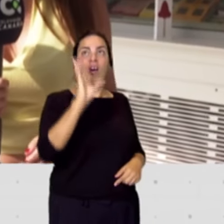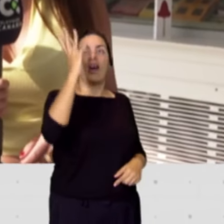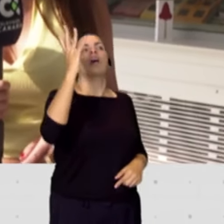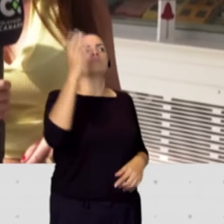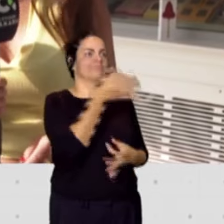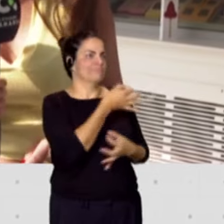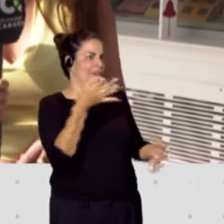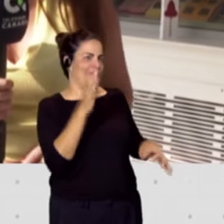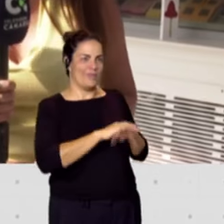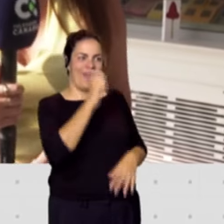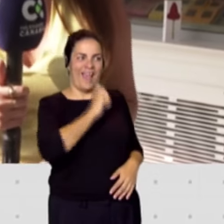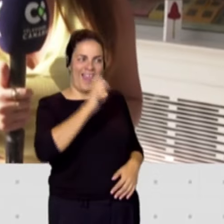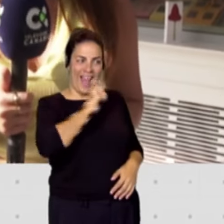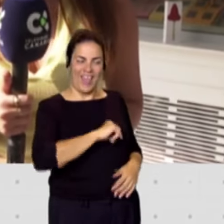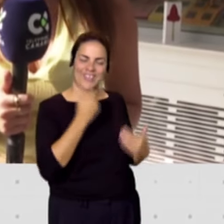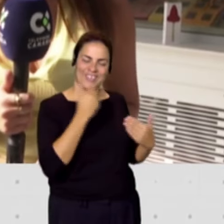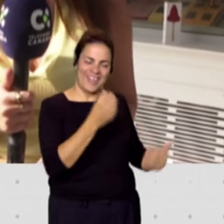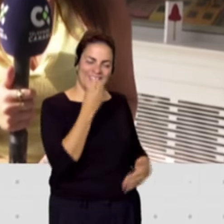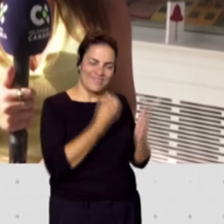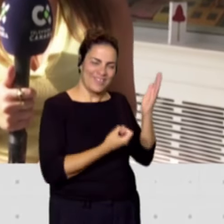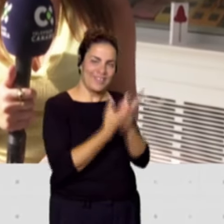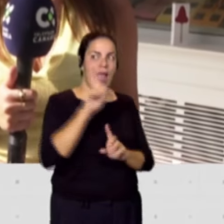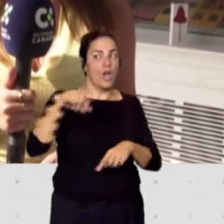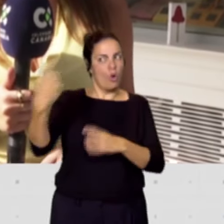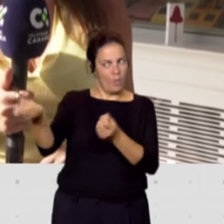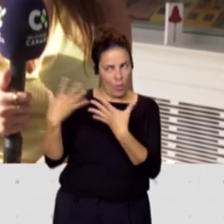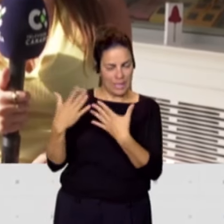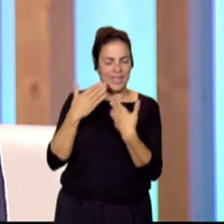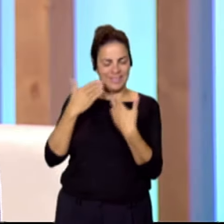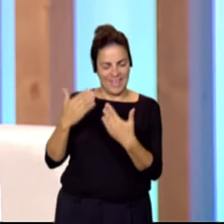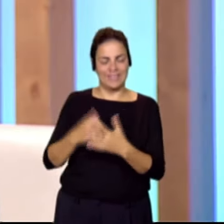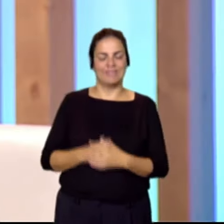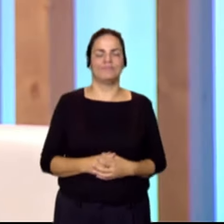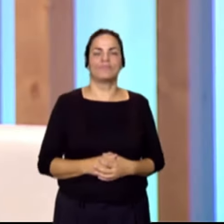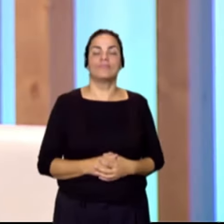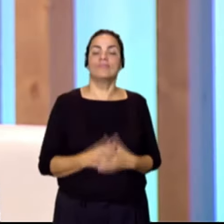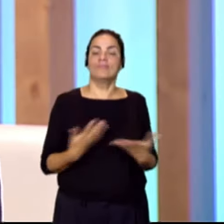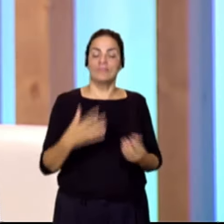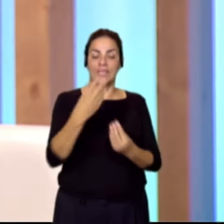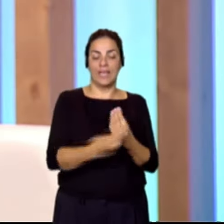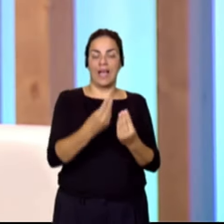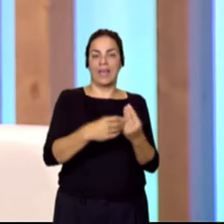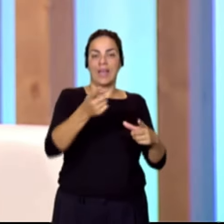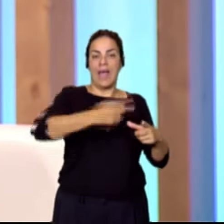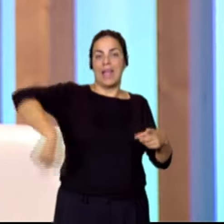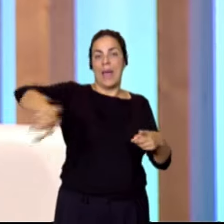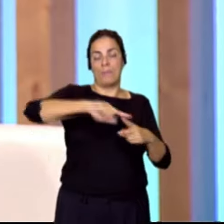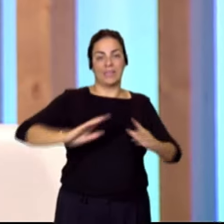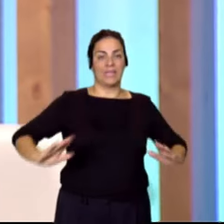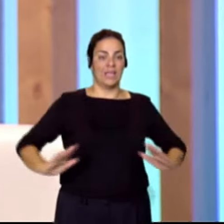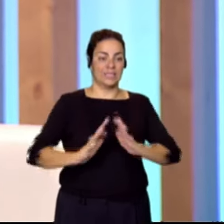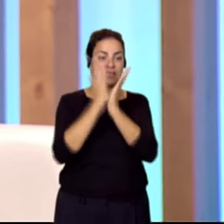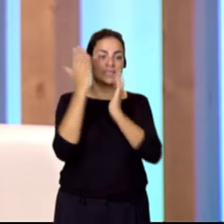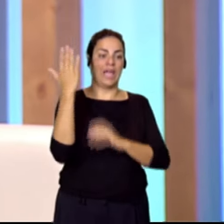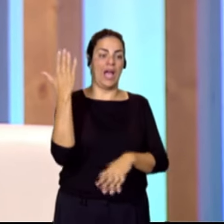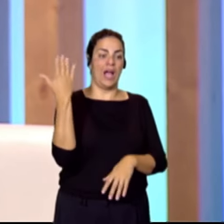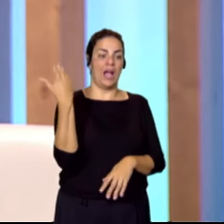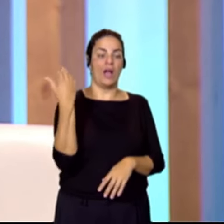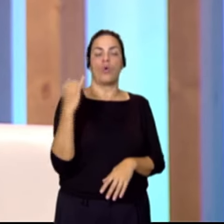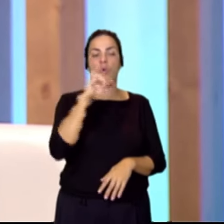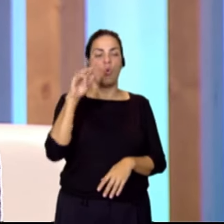heladito Bueno gracias Antonio Buenos días buen me cuentas gracias Bueno y en gran canaria la plaza de San Juan va a volver a por tercera vez